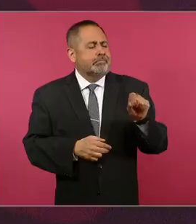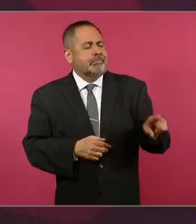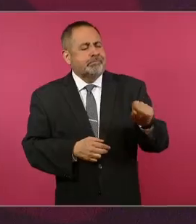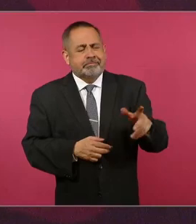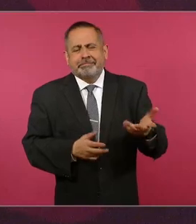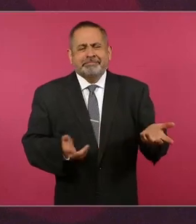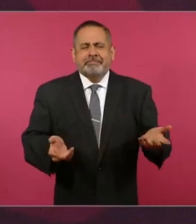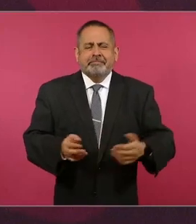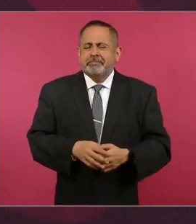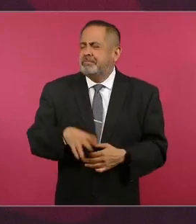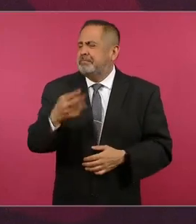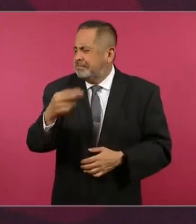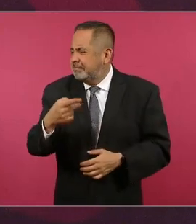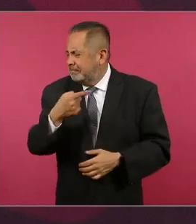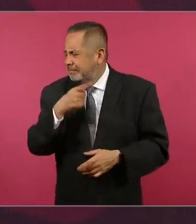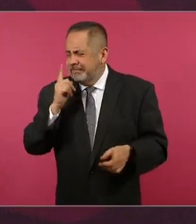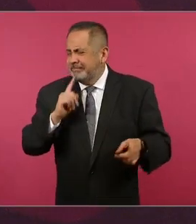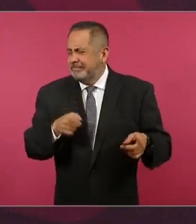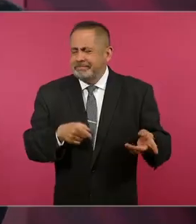¿cómo se llama?